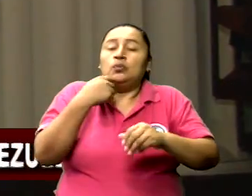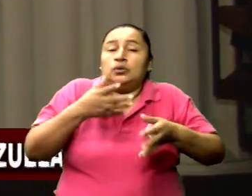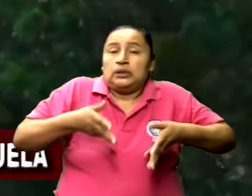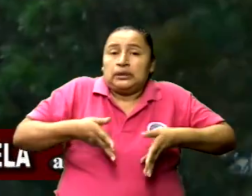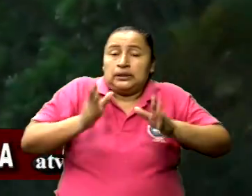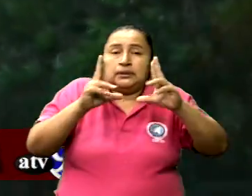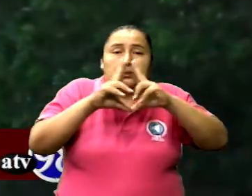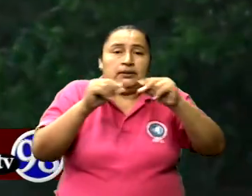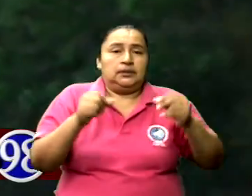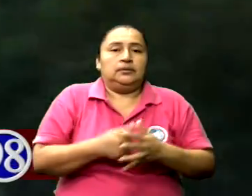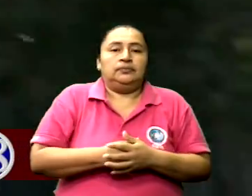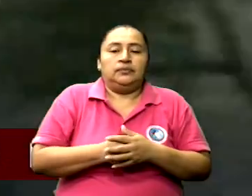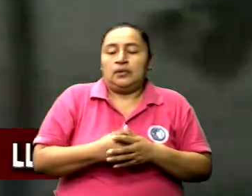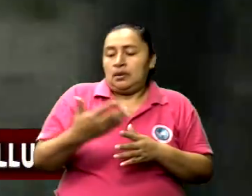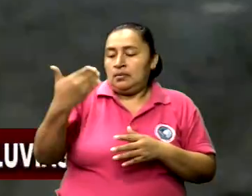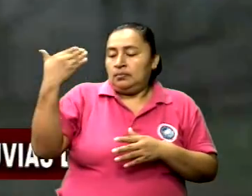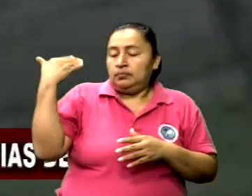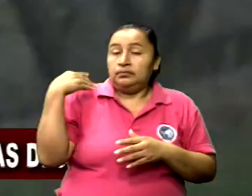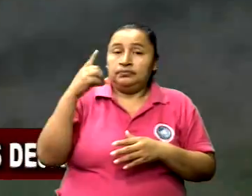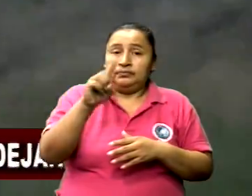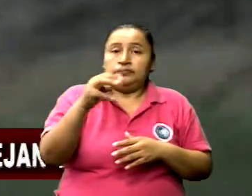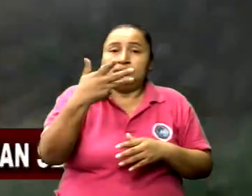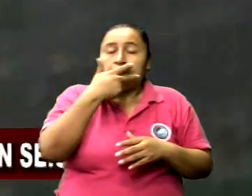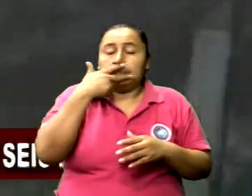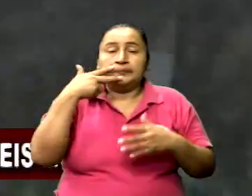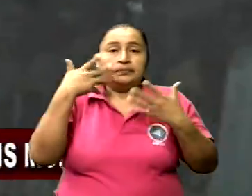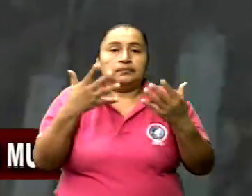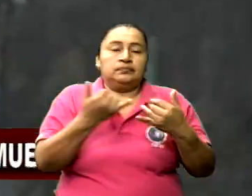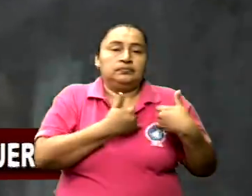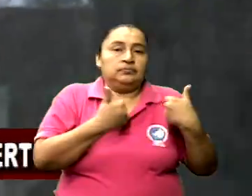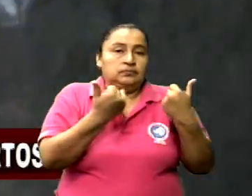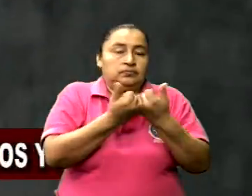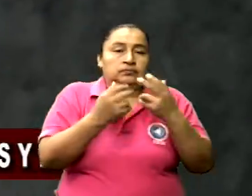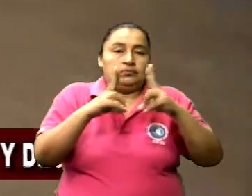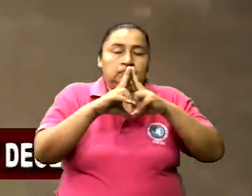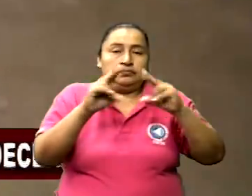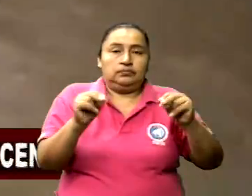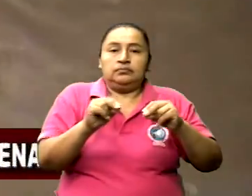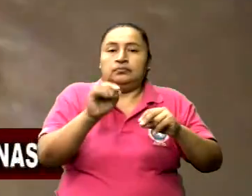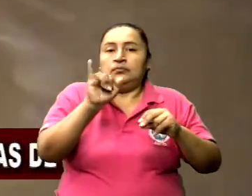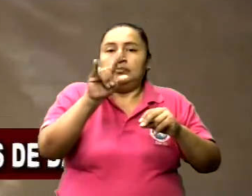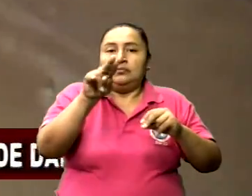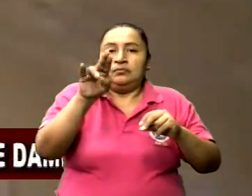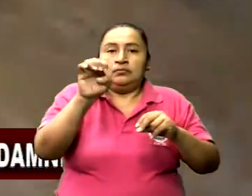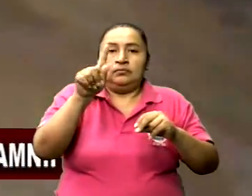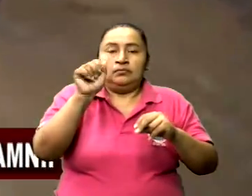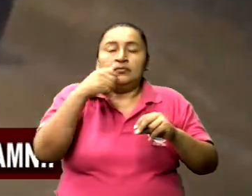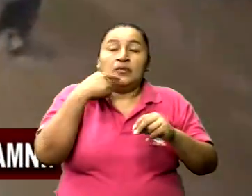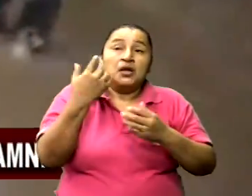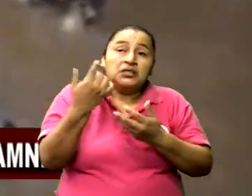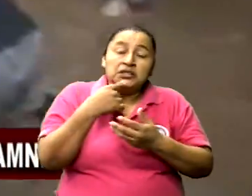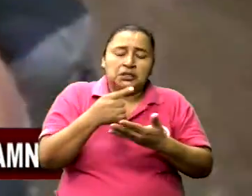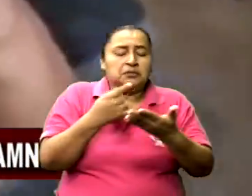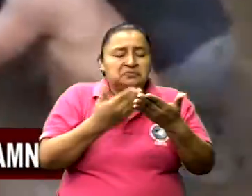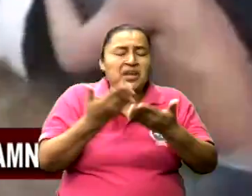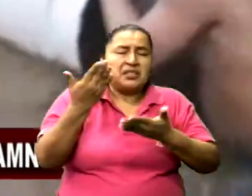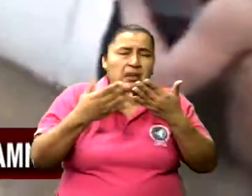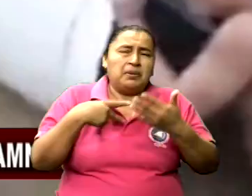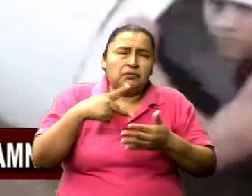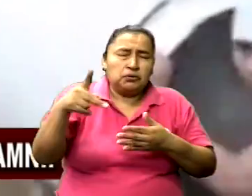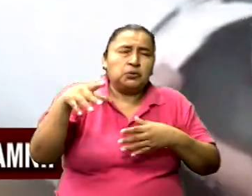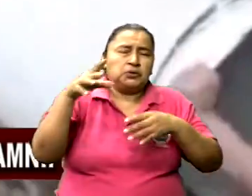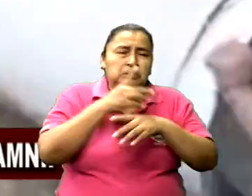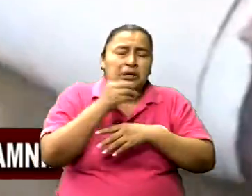nuestro país. El pasado 19 de junio, el Instituto Nicaragüense de Estudios Territoriales pronosticó que en los próximos días